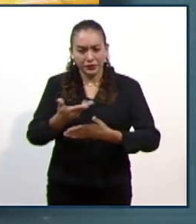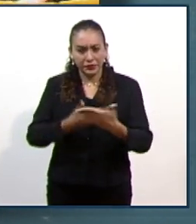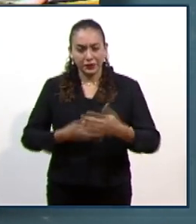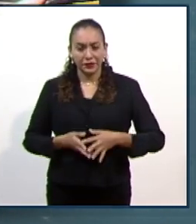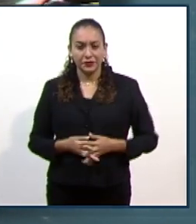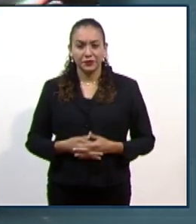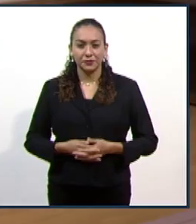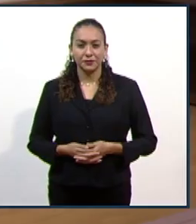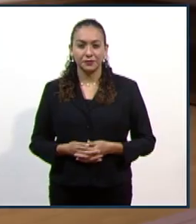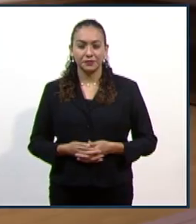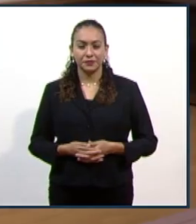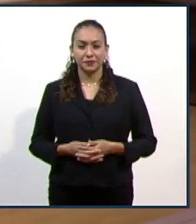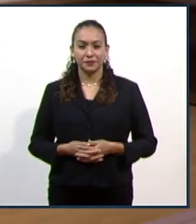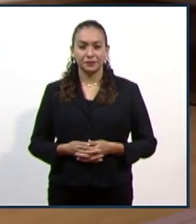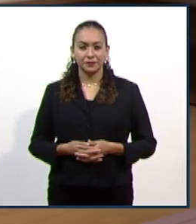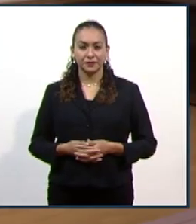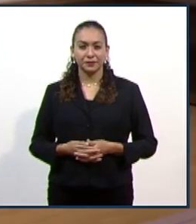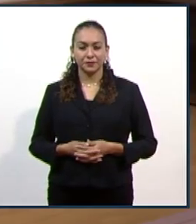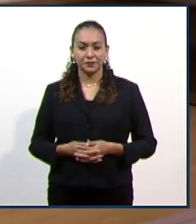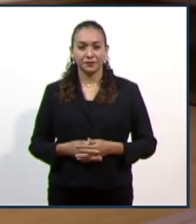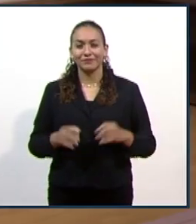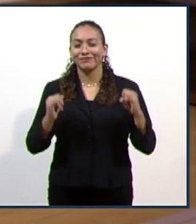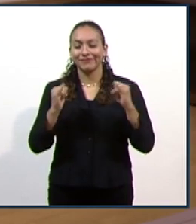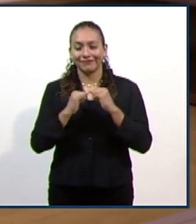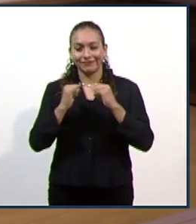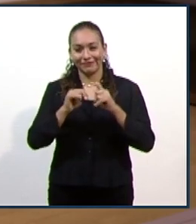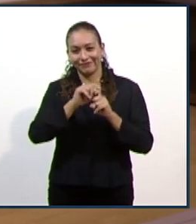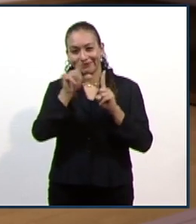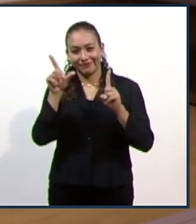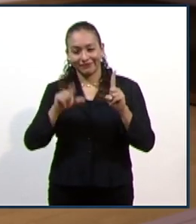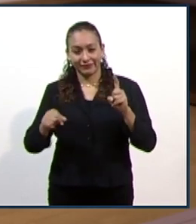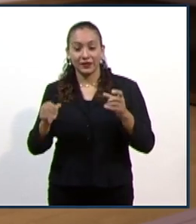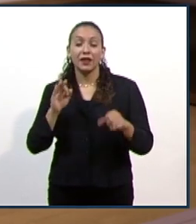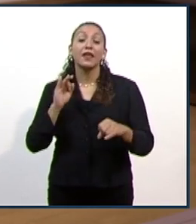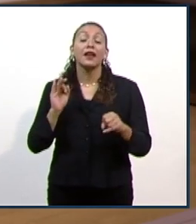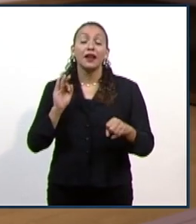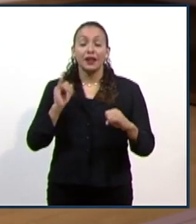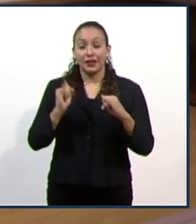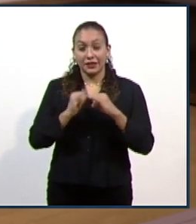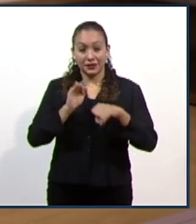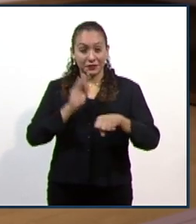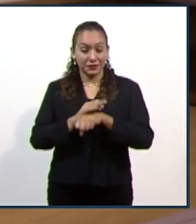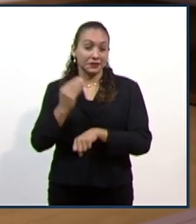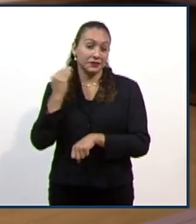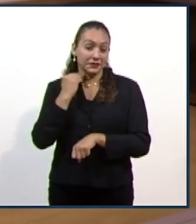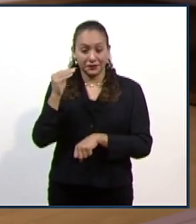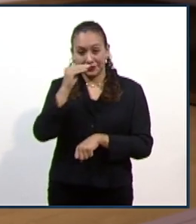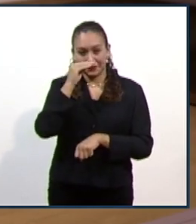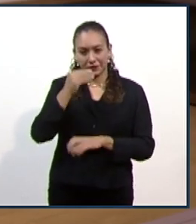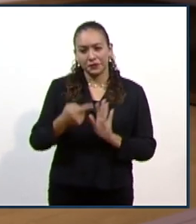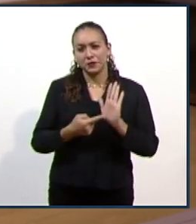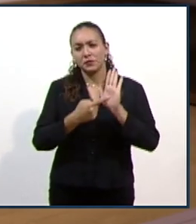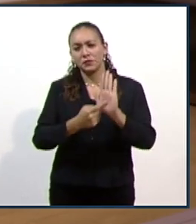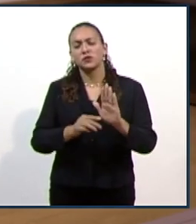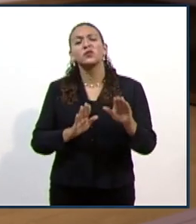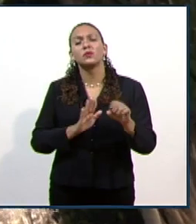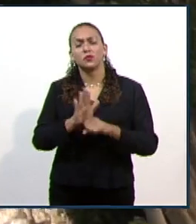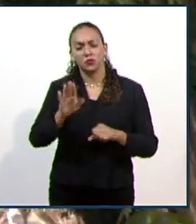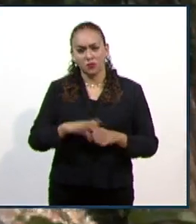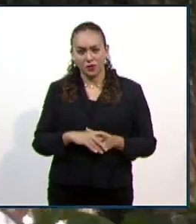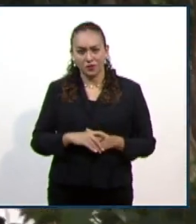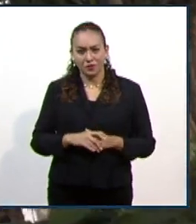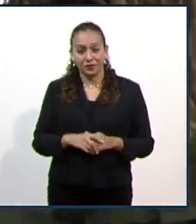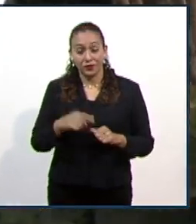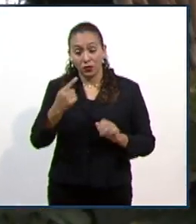Daza. El Instituto Federal de la Defensoría Pública puso a disposición la cédula de internamiento,